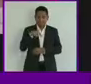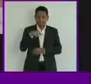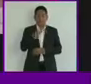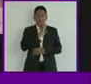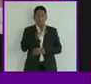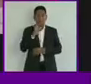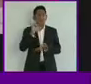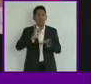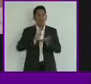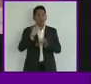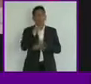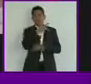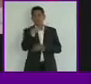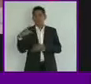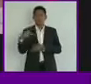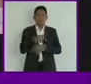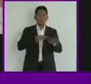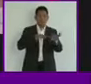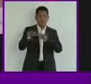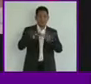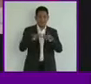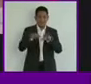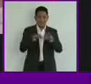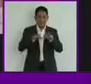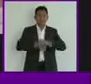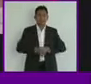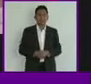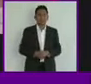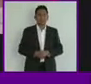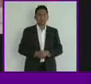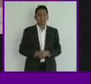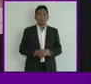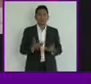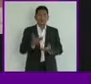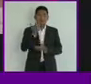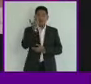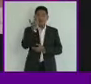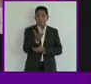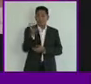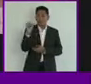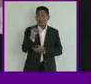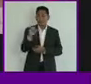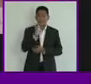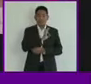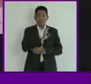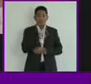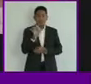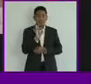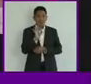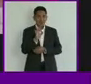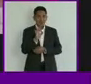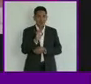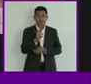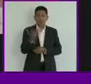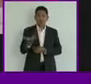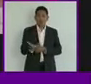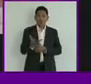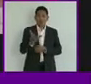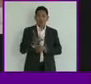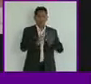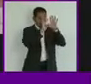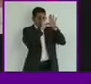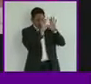una etapa que a mí me gusta mucho y que yo pedí en lo particular que se hiciera, que es una relatoría de las 3 mesas. Será muy breve y ya con eso estaríamos